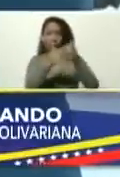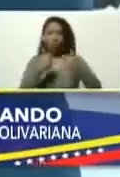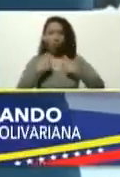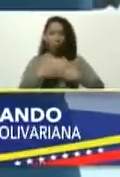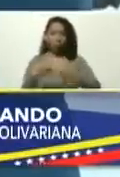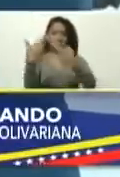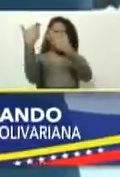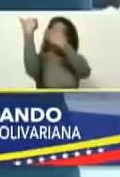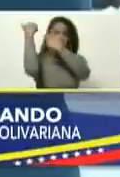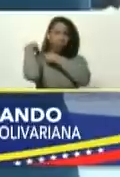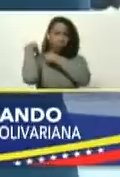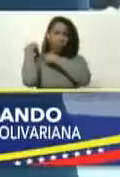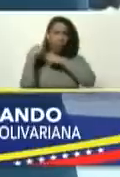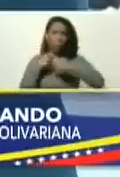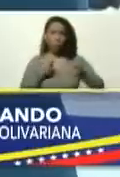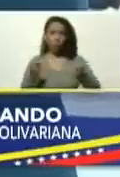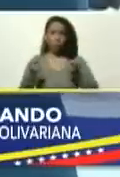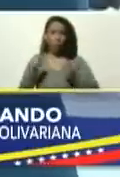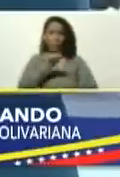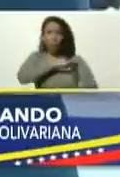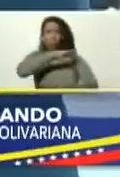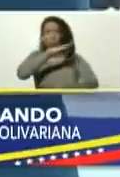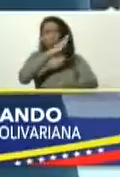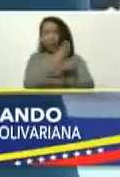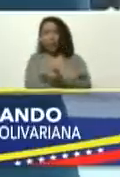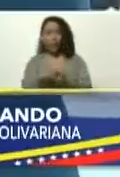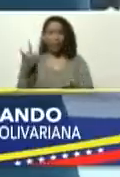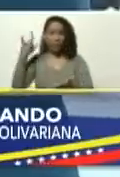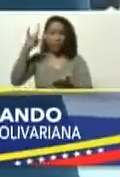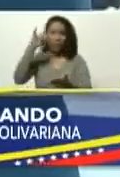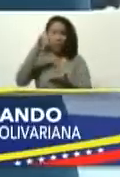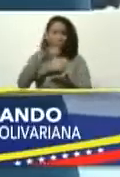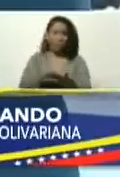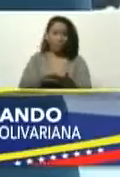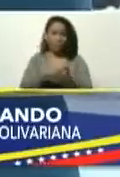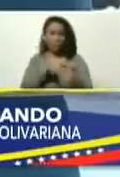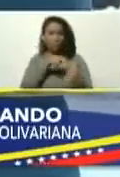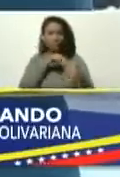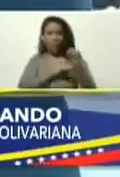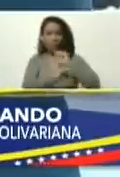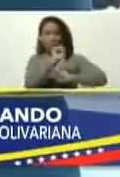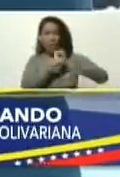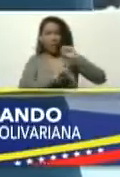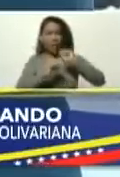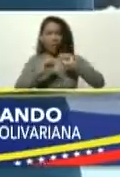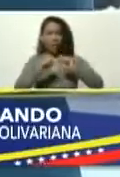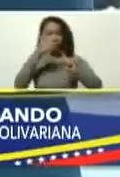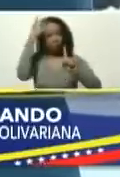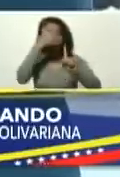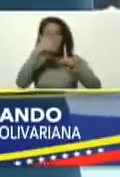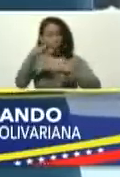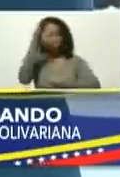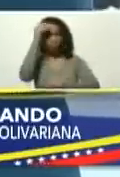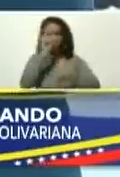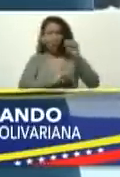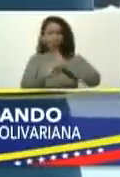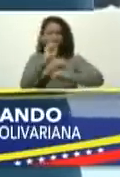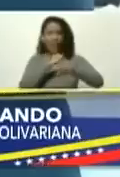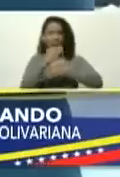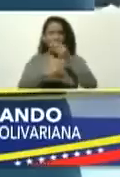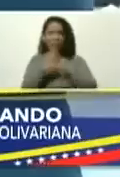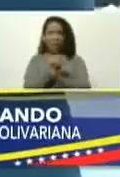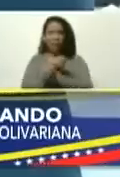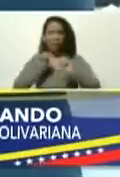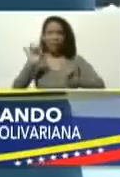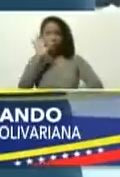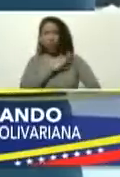y el comando de esta poderosa aeronave de combate y esta formación de combate para garantizar la independencia y la